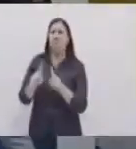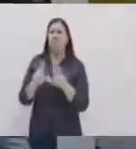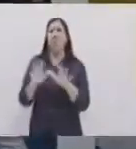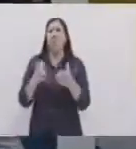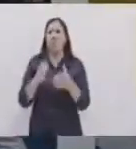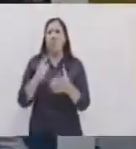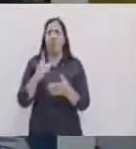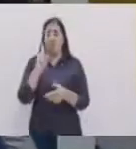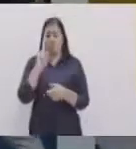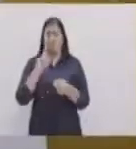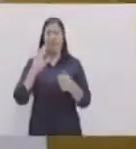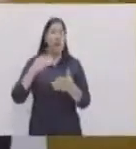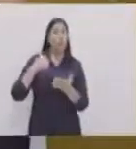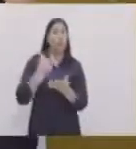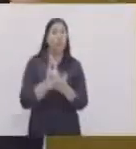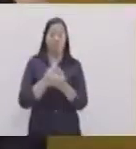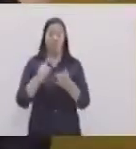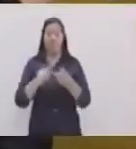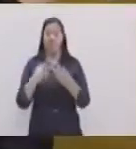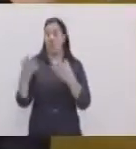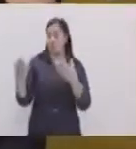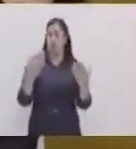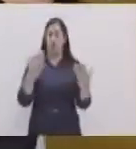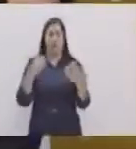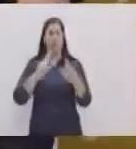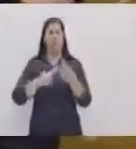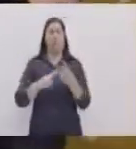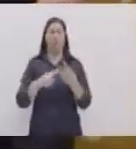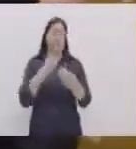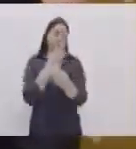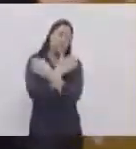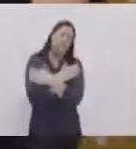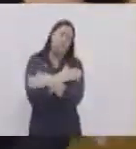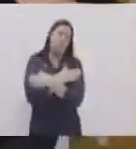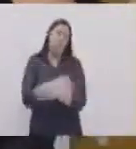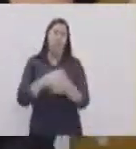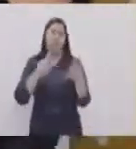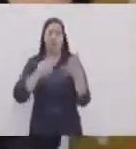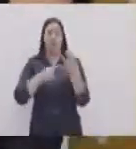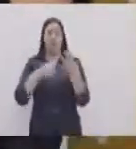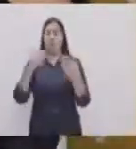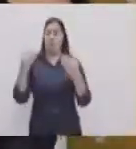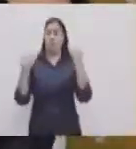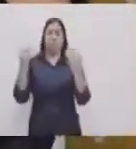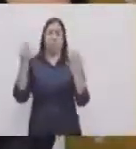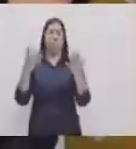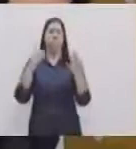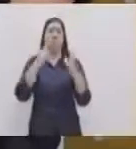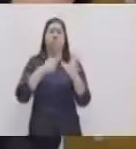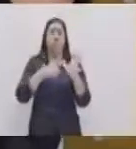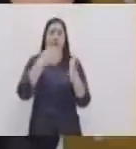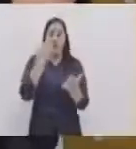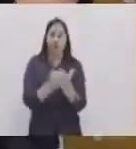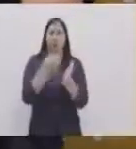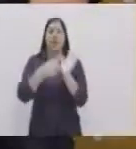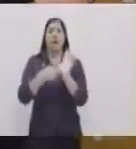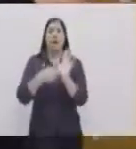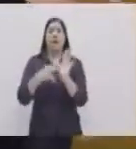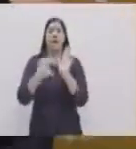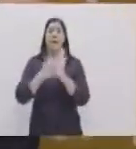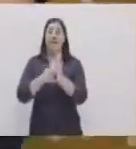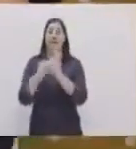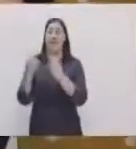autoridad, de contraste, afectivos, de comparación, de datos concretos, de